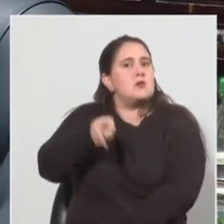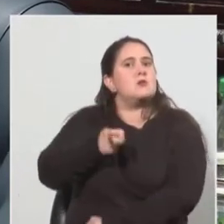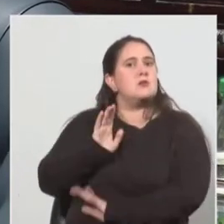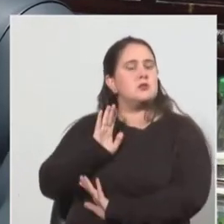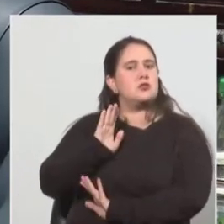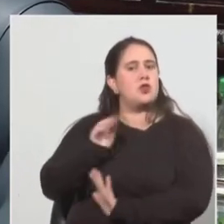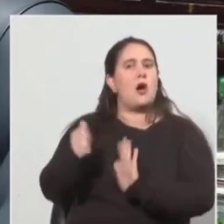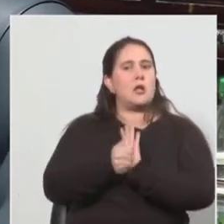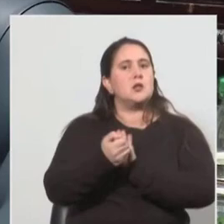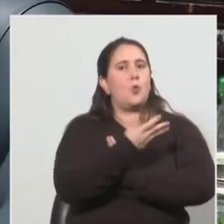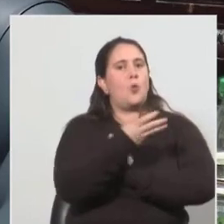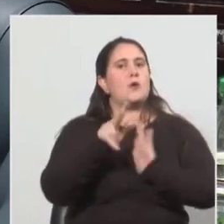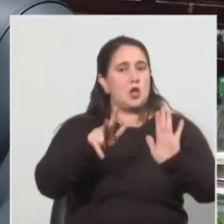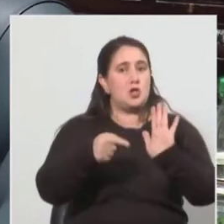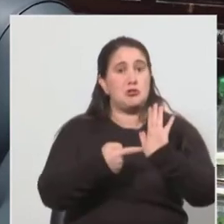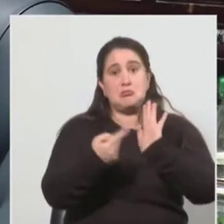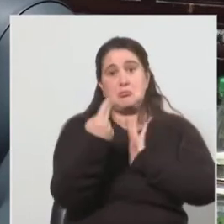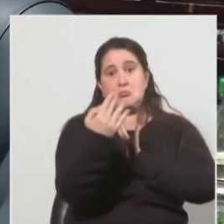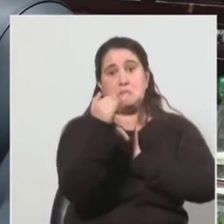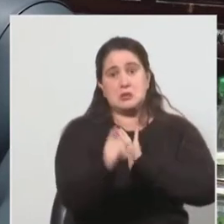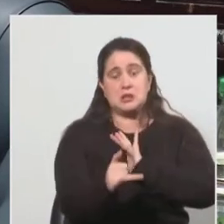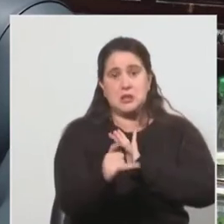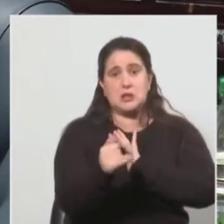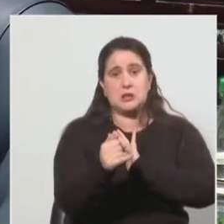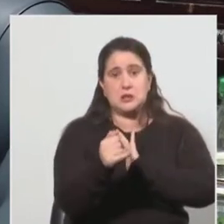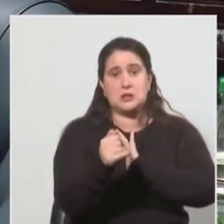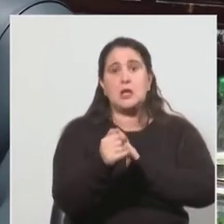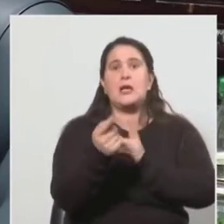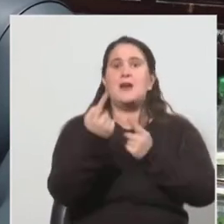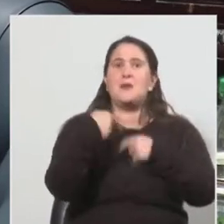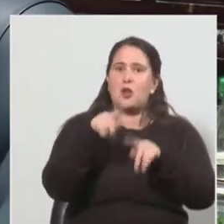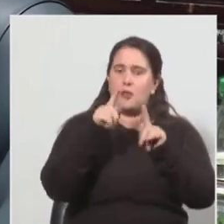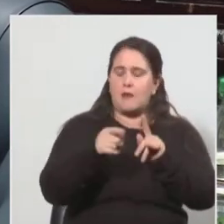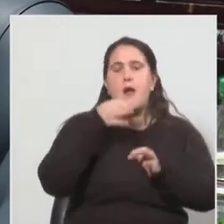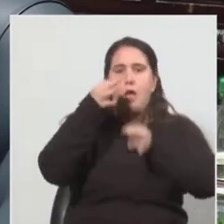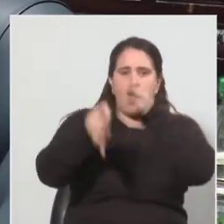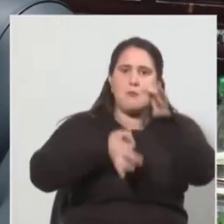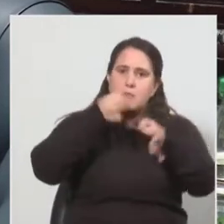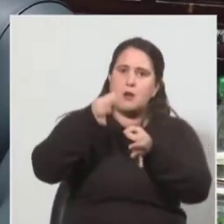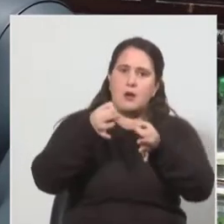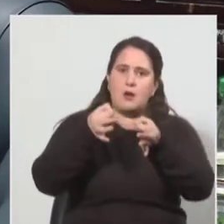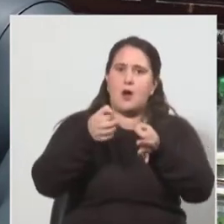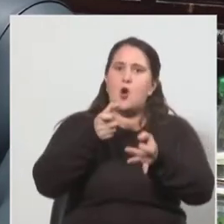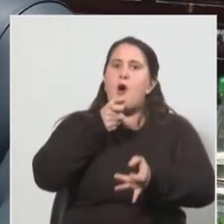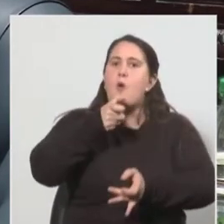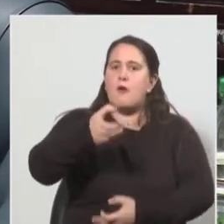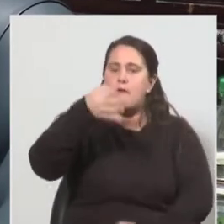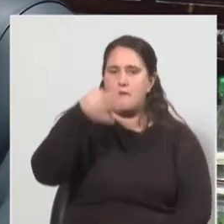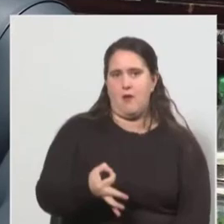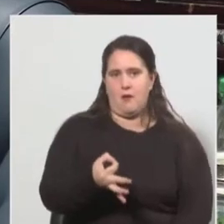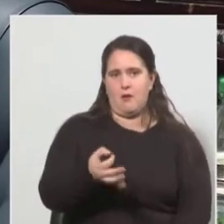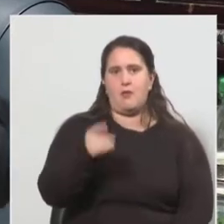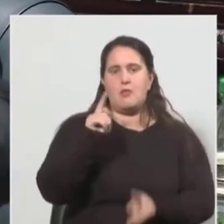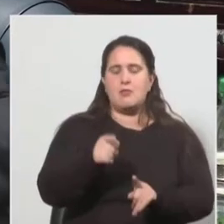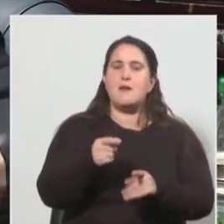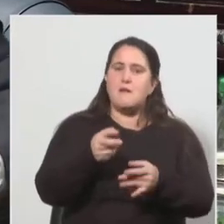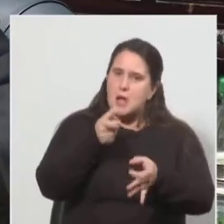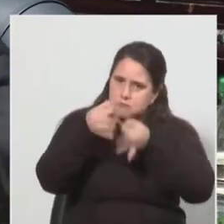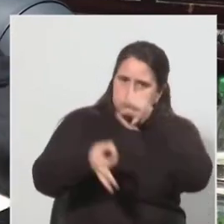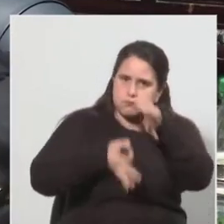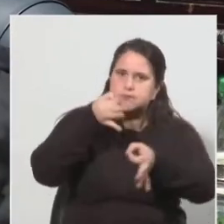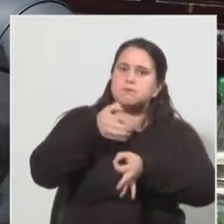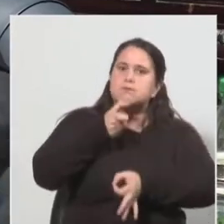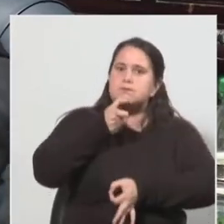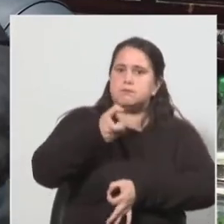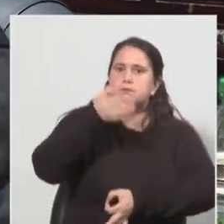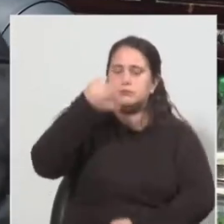artículo 48 habilita, pero con razones fundadas. Tenía que haber razones